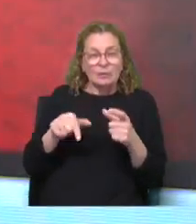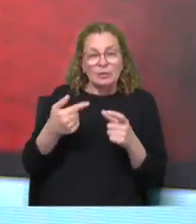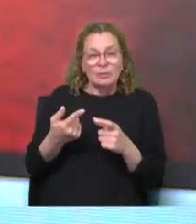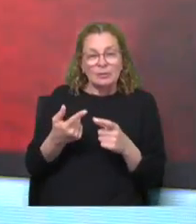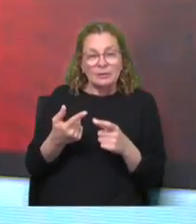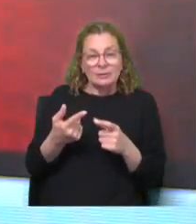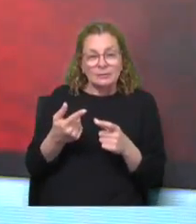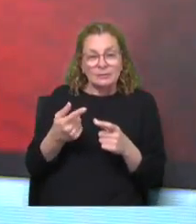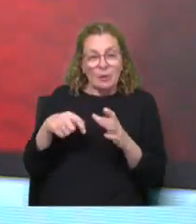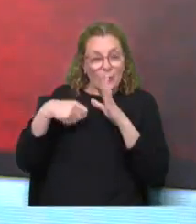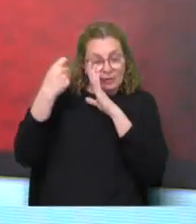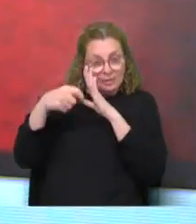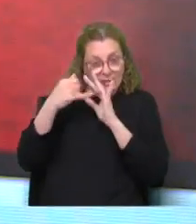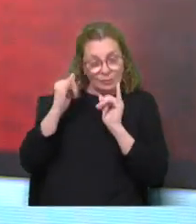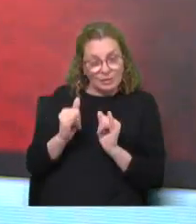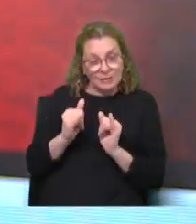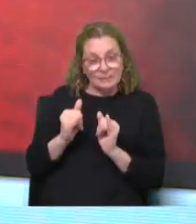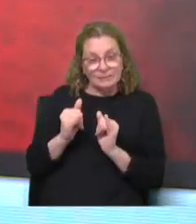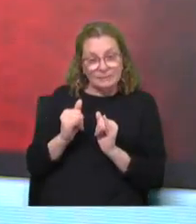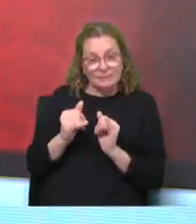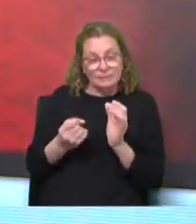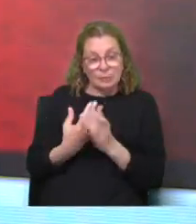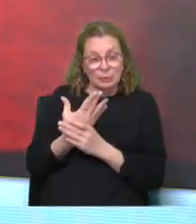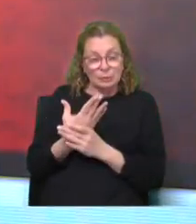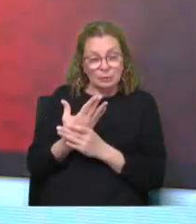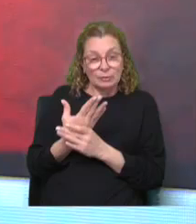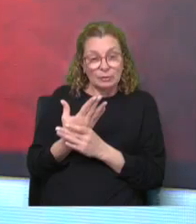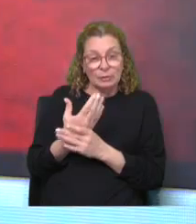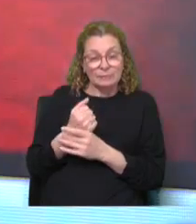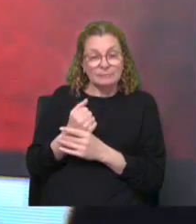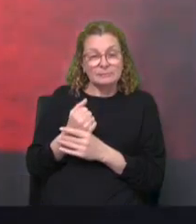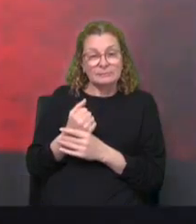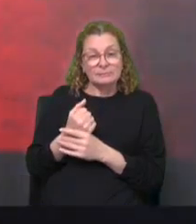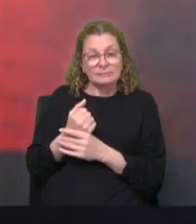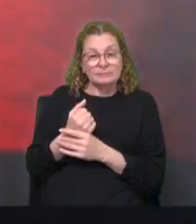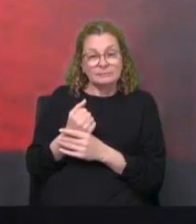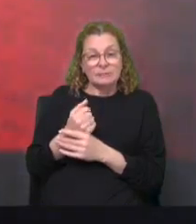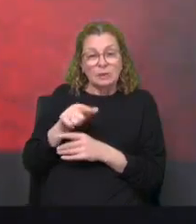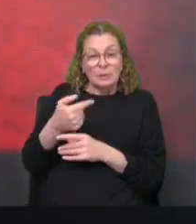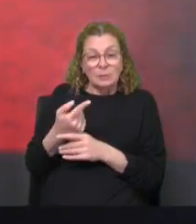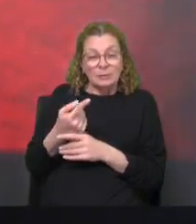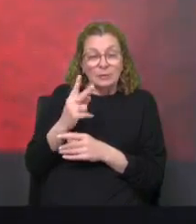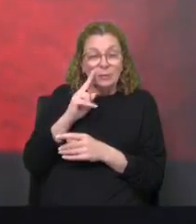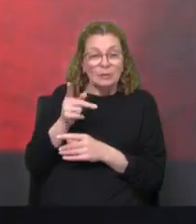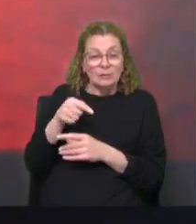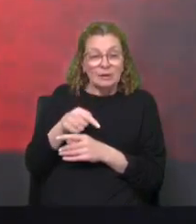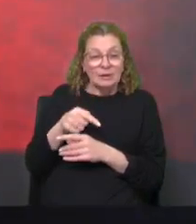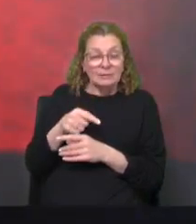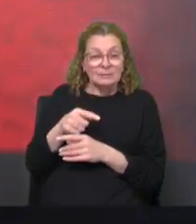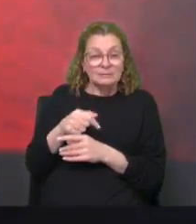el camino salió un videoclip. Surgió el videoclip con la productora Ska. Y bueno, y ahora se viene el toque de la